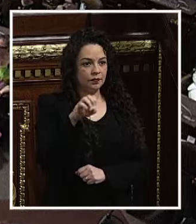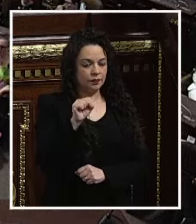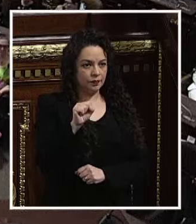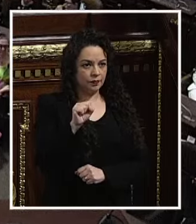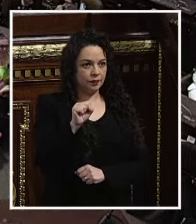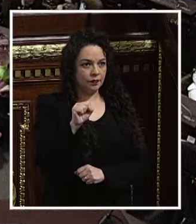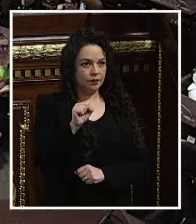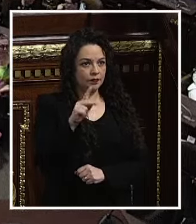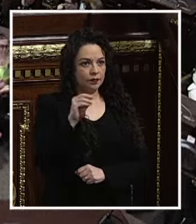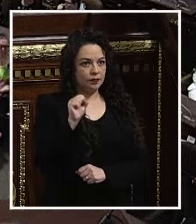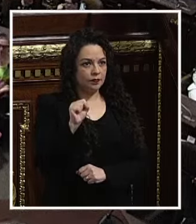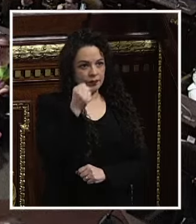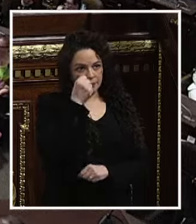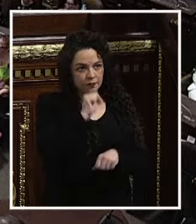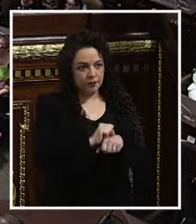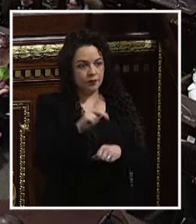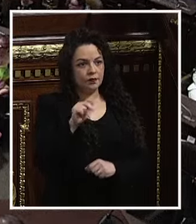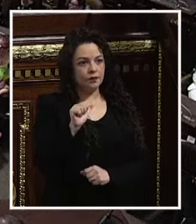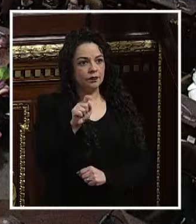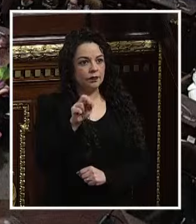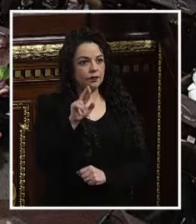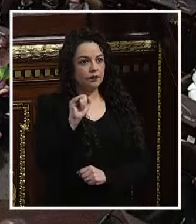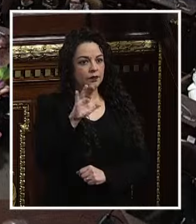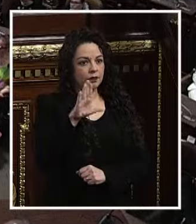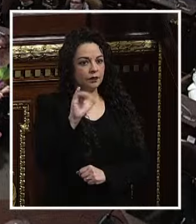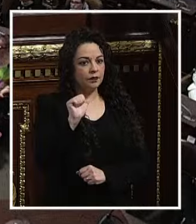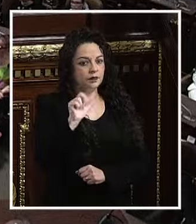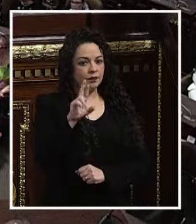Postsecretaria, Patricia Urriza Arellano.